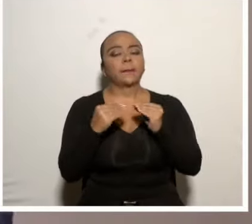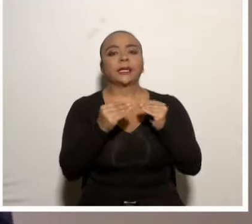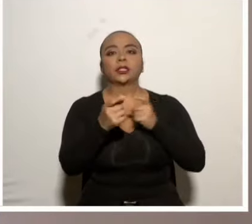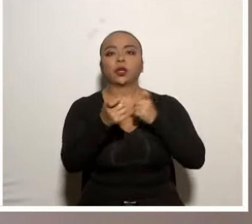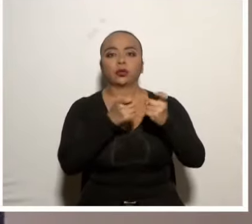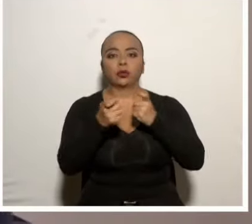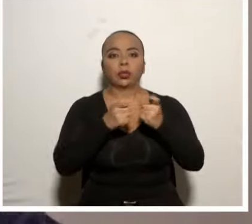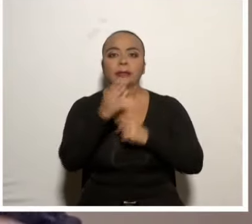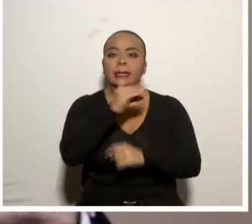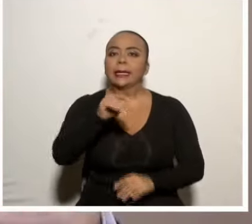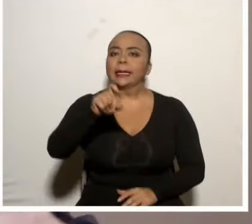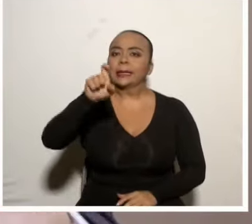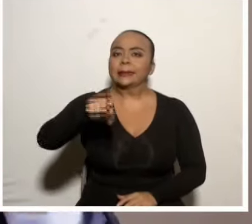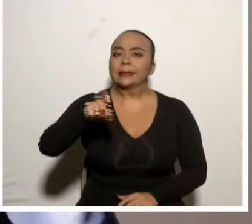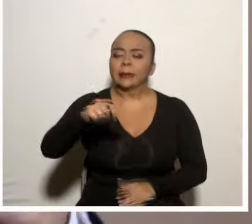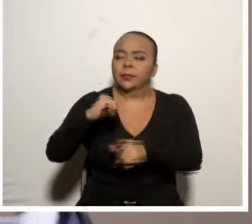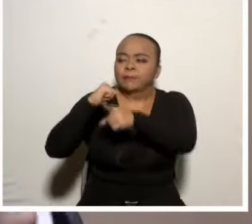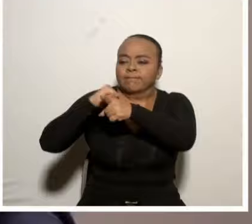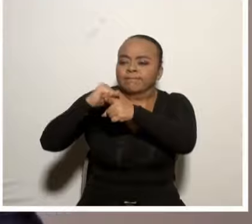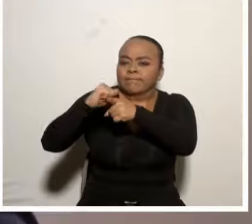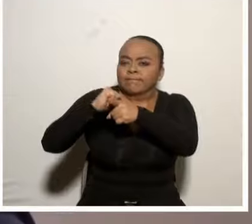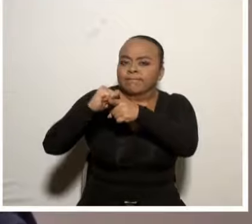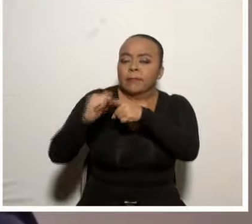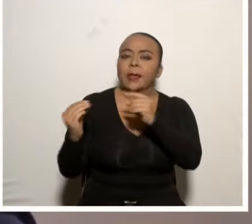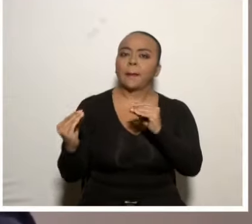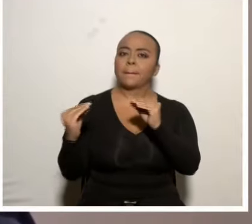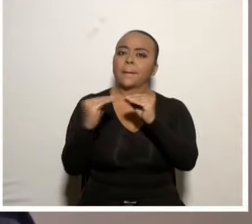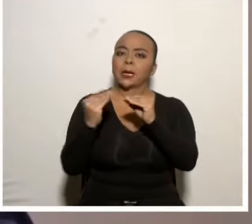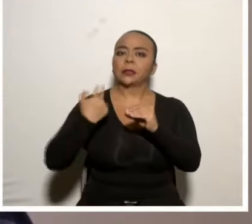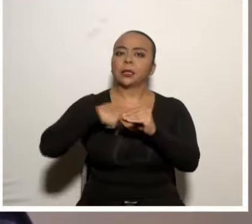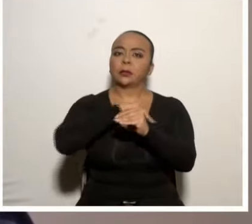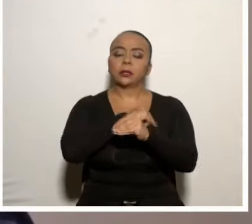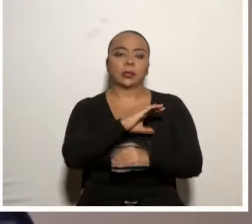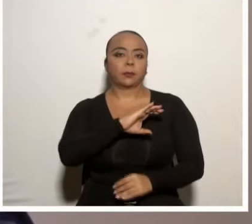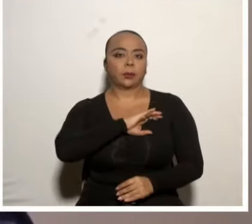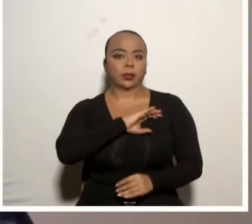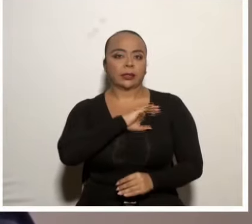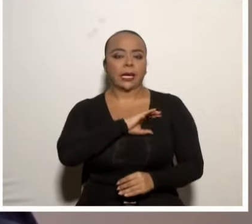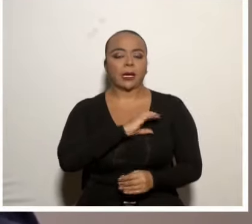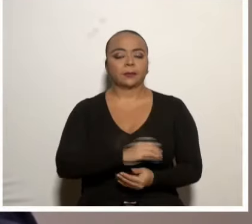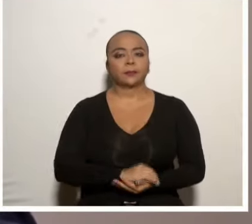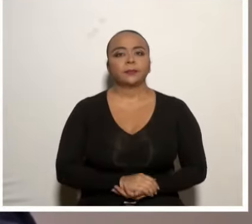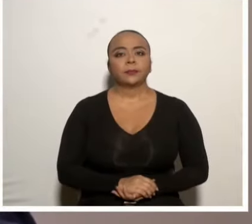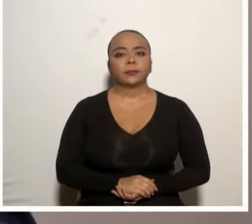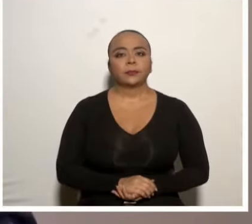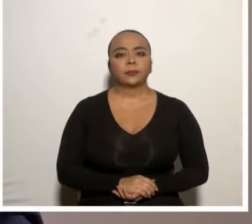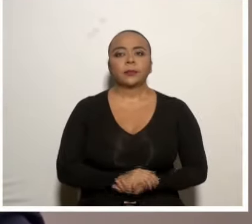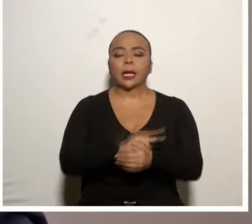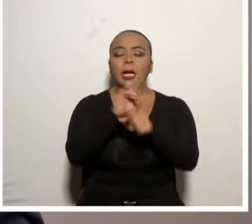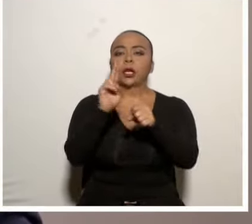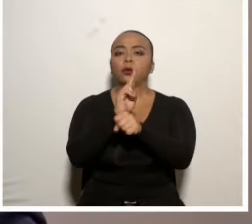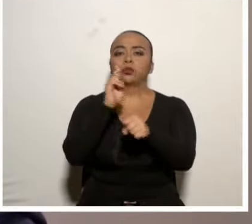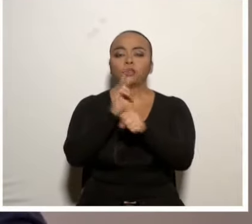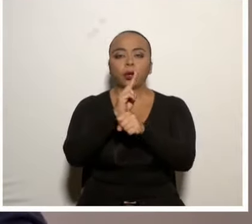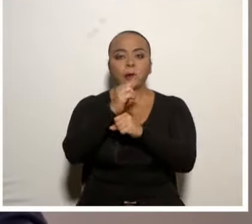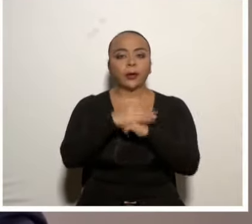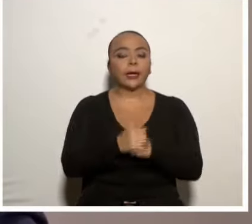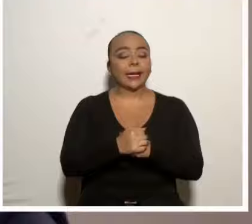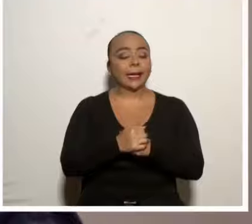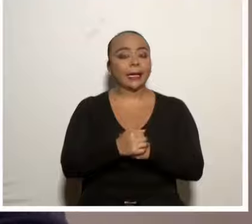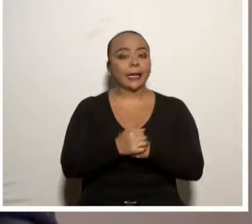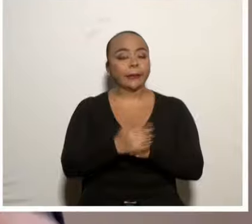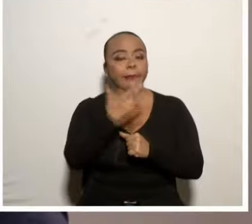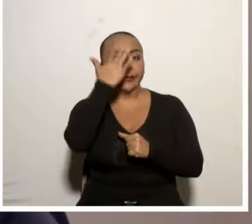controles, y necesitamos capacitar muchísimo más a nuestra policía en lo que es el uso de la inteligencia